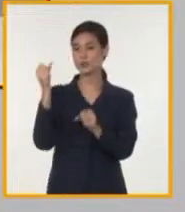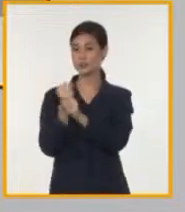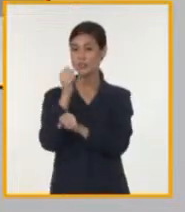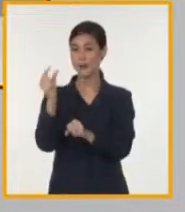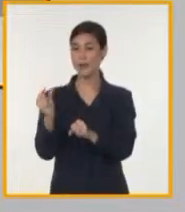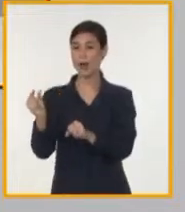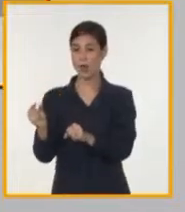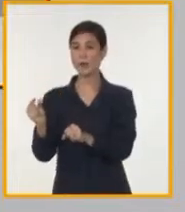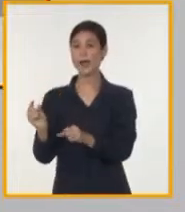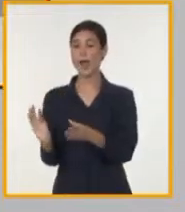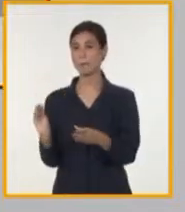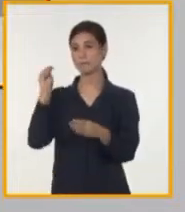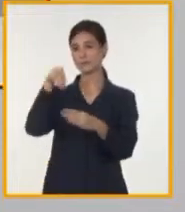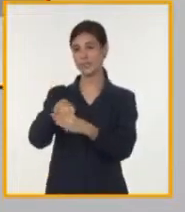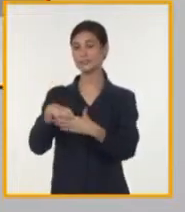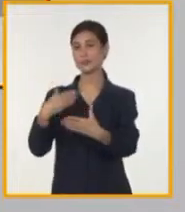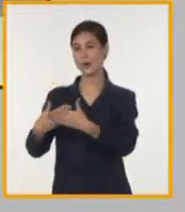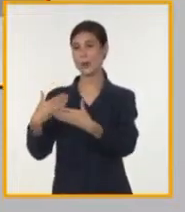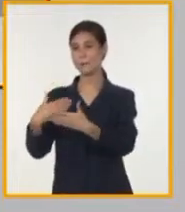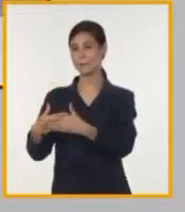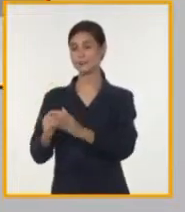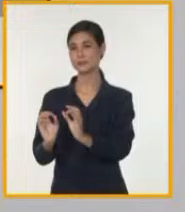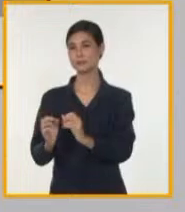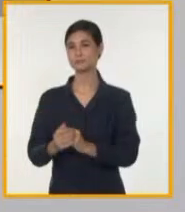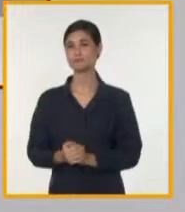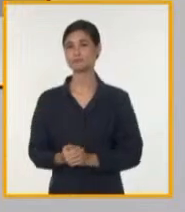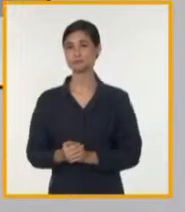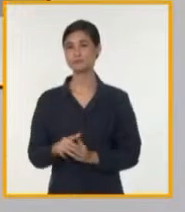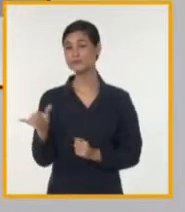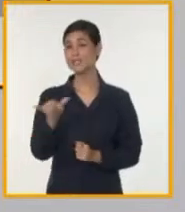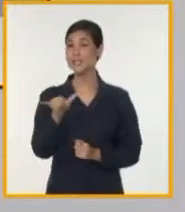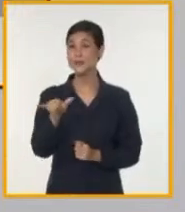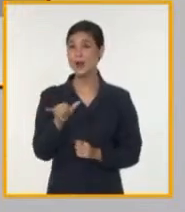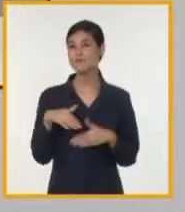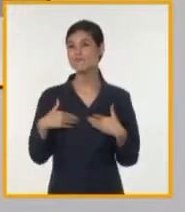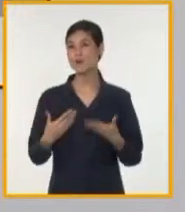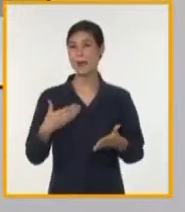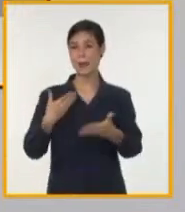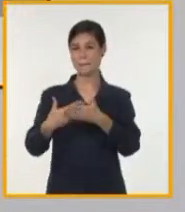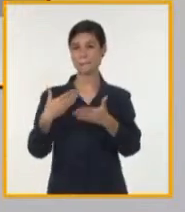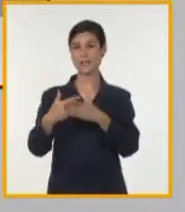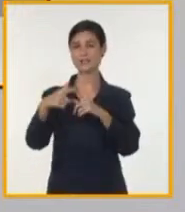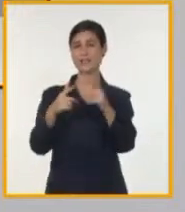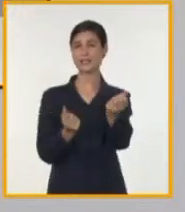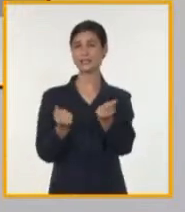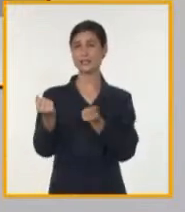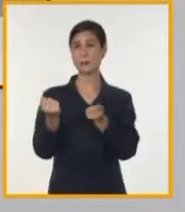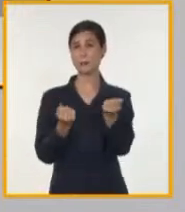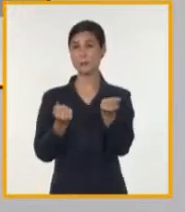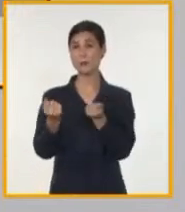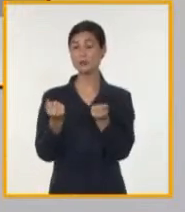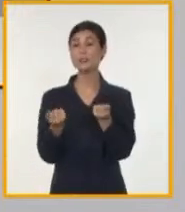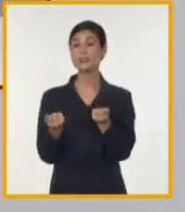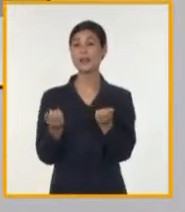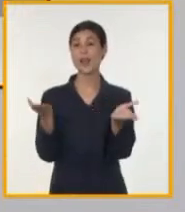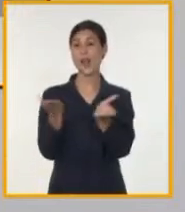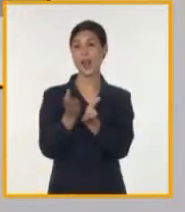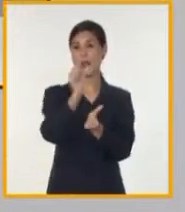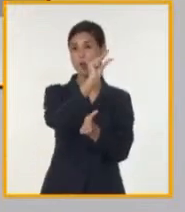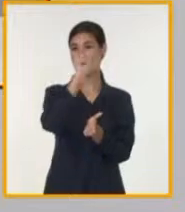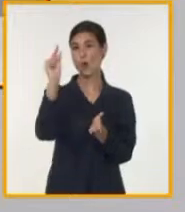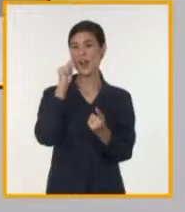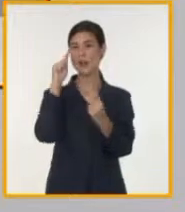del país. También lo integra la empresa de transporte escolar, que como bien su nombre lo indica, su tarea fundamental es transportar